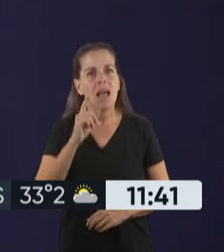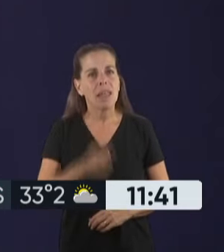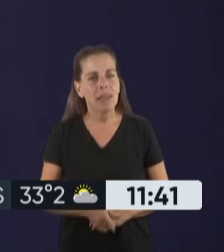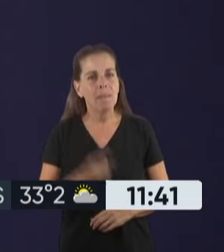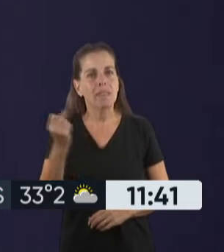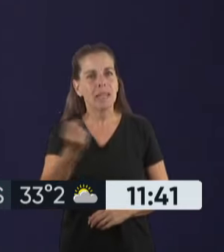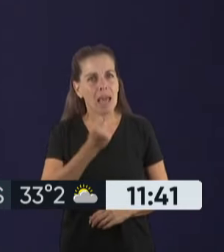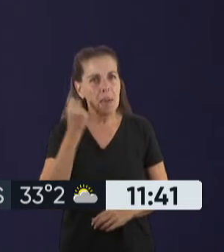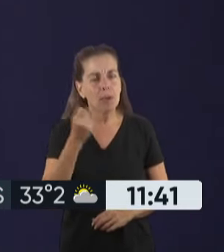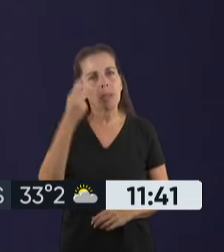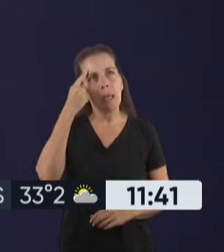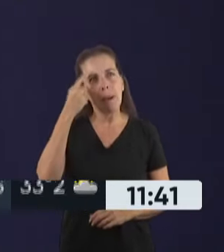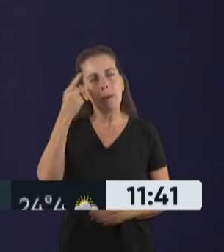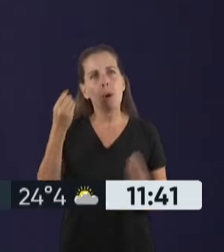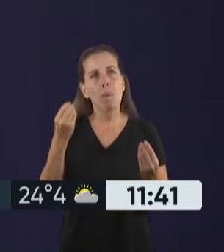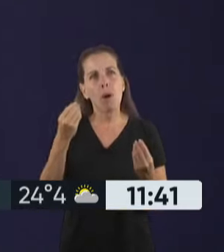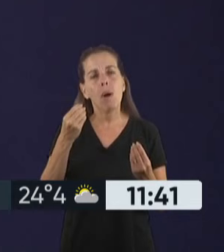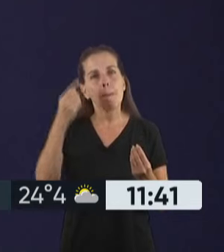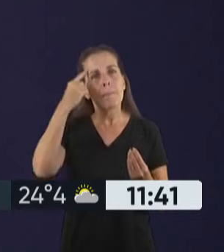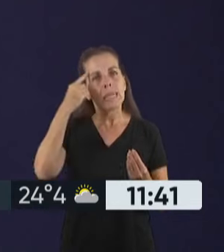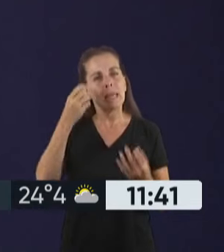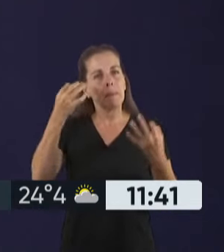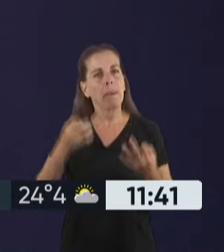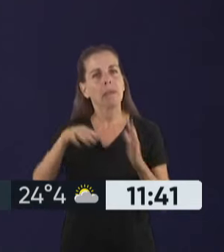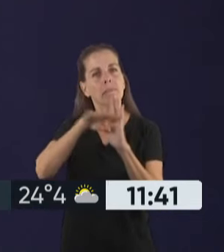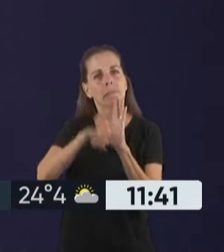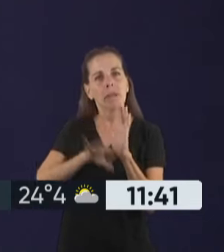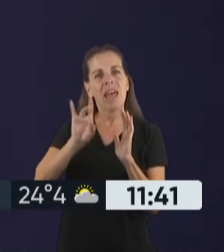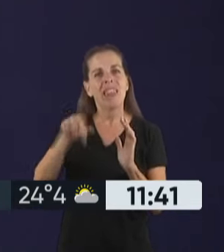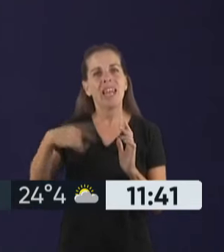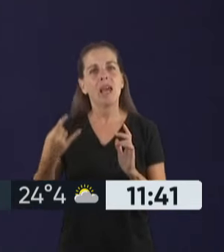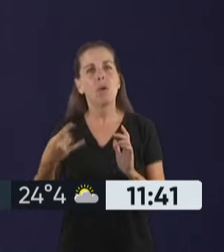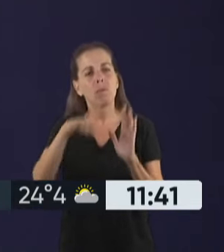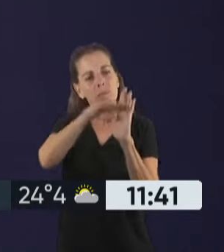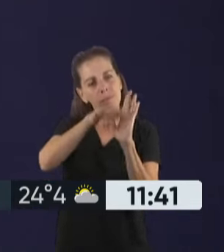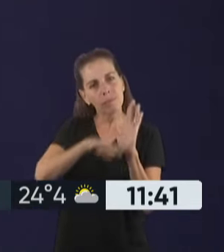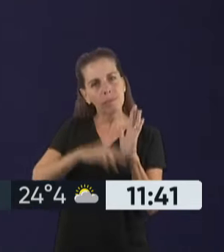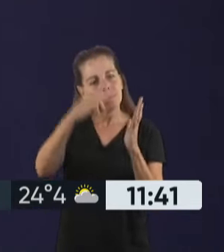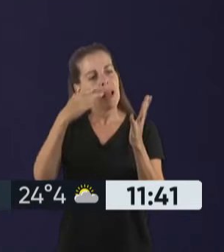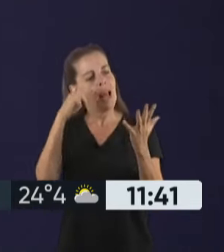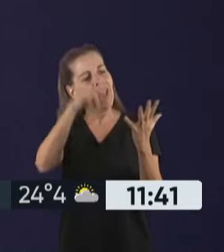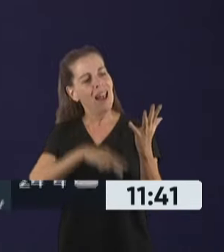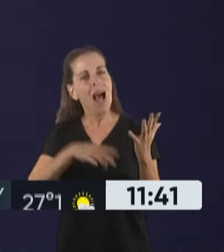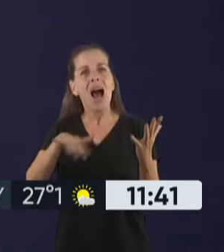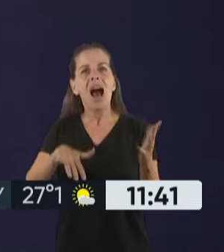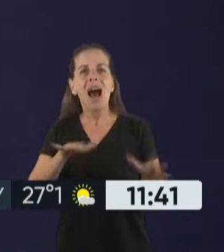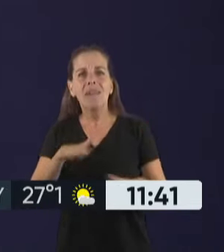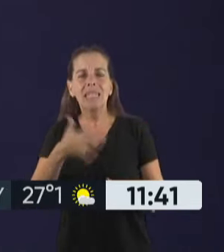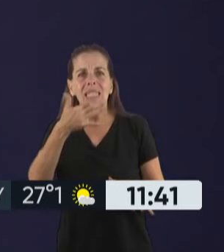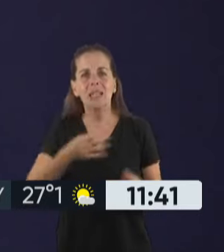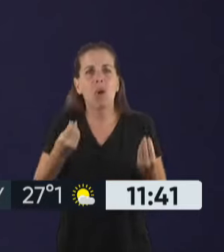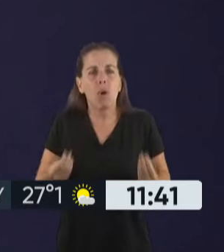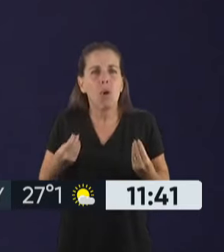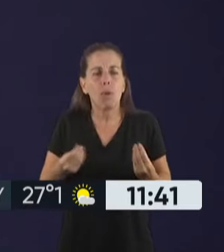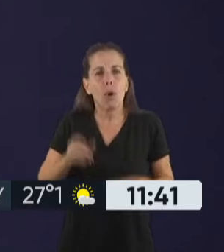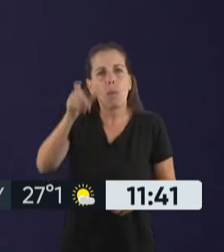interesante repasar el dnu no a veces cuesta entender cómo se puede estar en contra